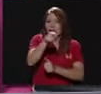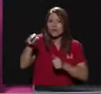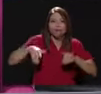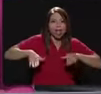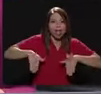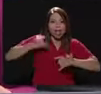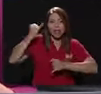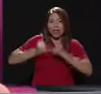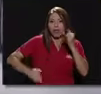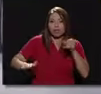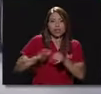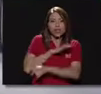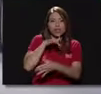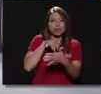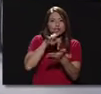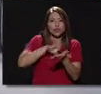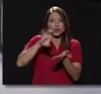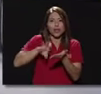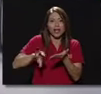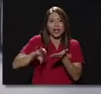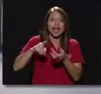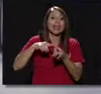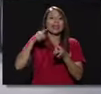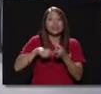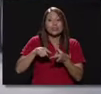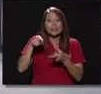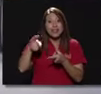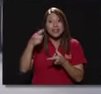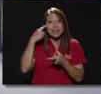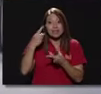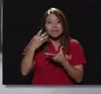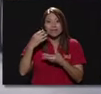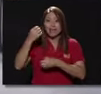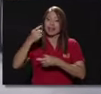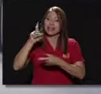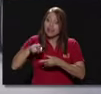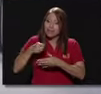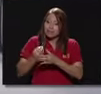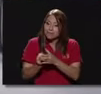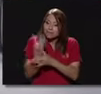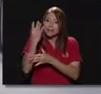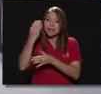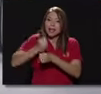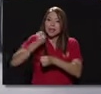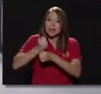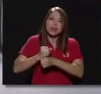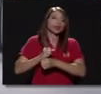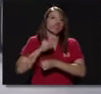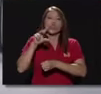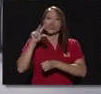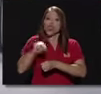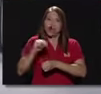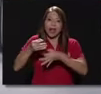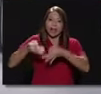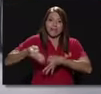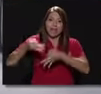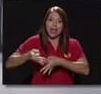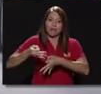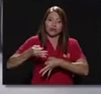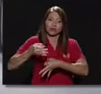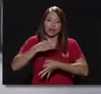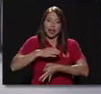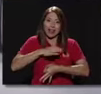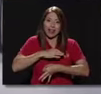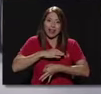desenganche entre generar empleos no calificados de calidad, mientras que las oportunidades más bien se están generando en